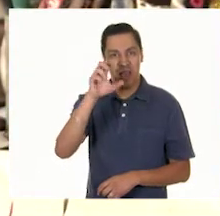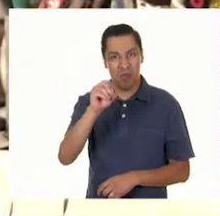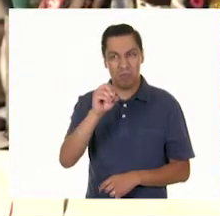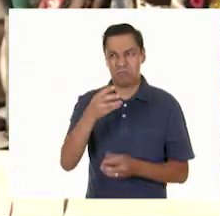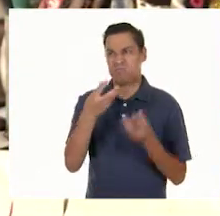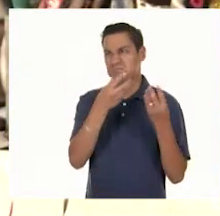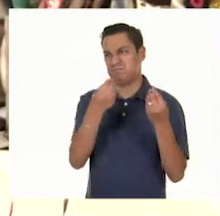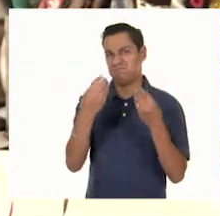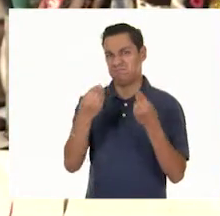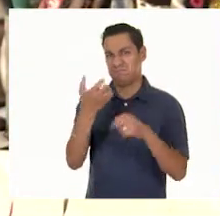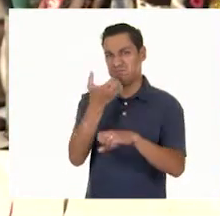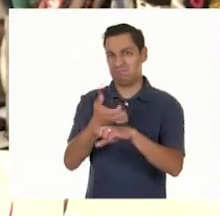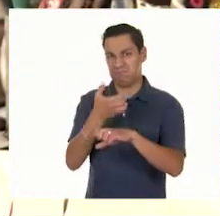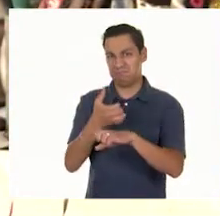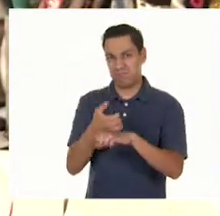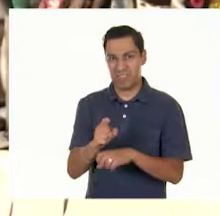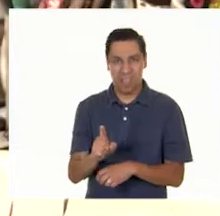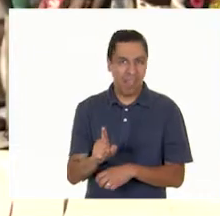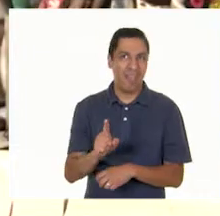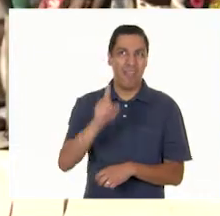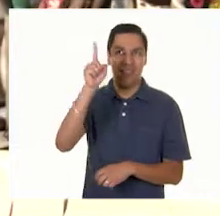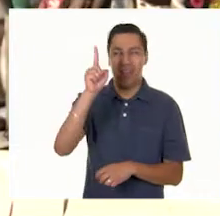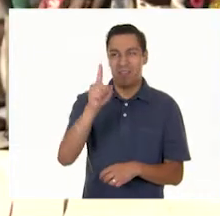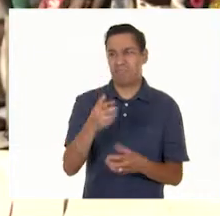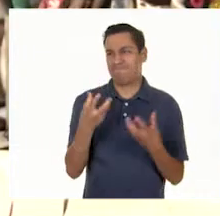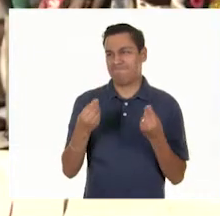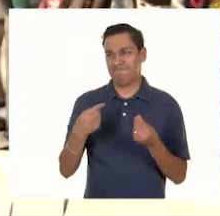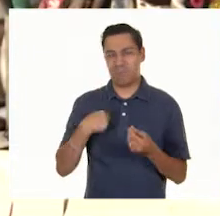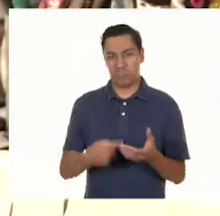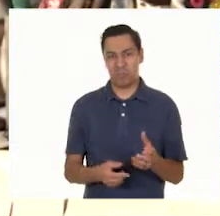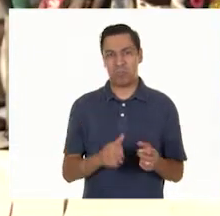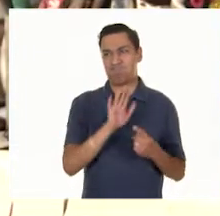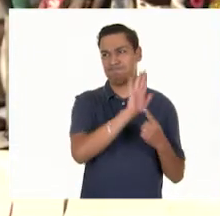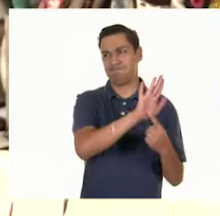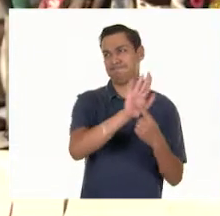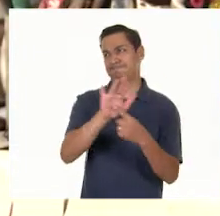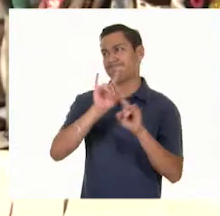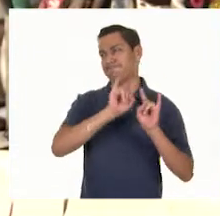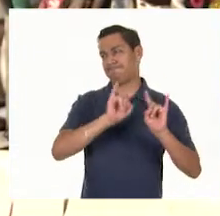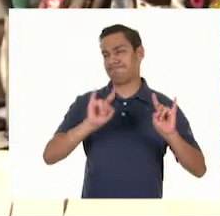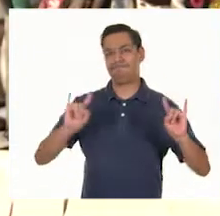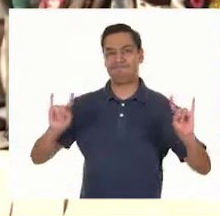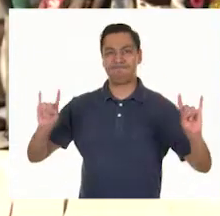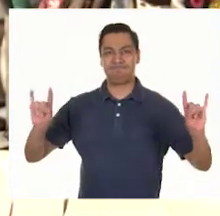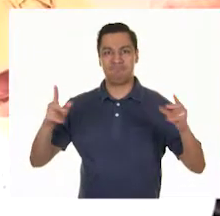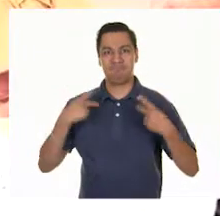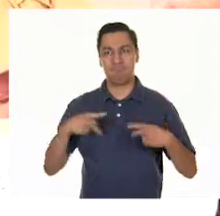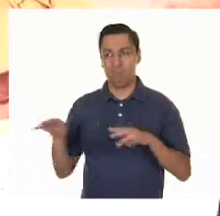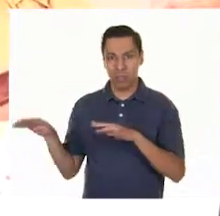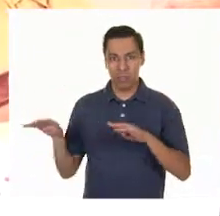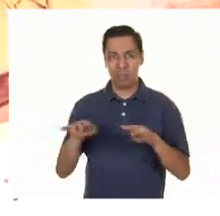muchos lugares de cristo en disneylandia haciendo demostraciones tan lindo haciéndoles